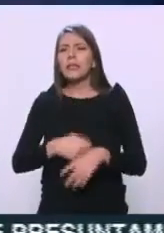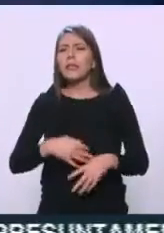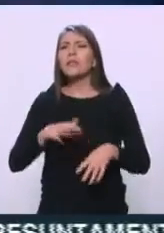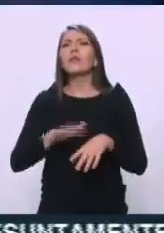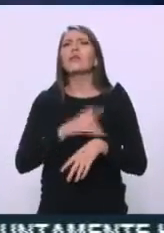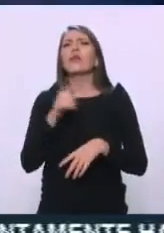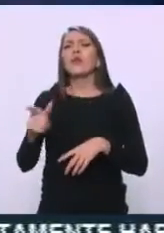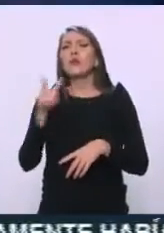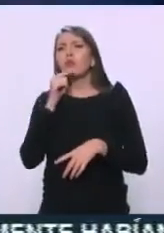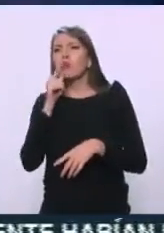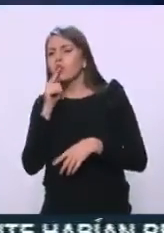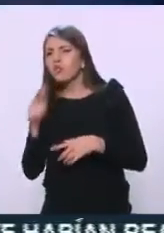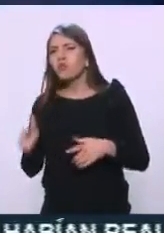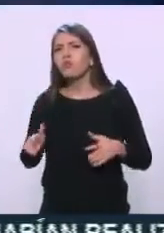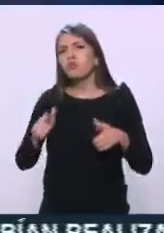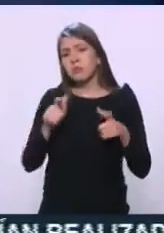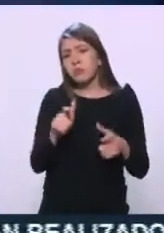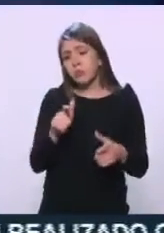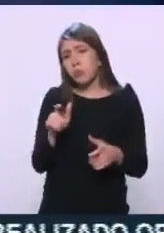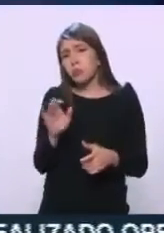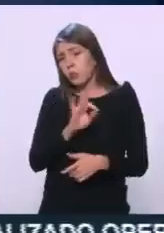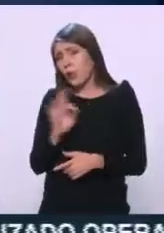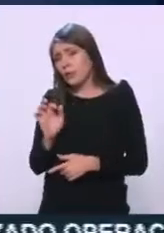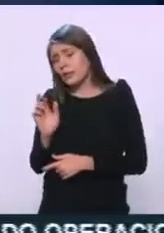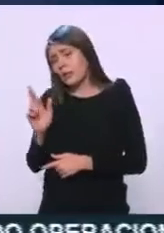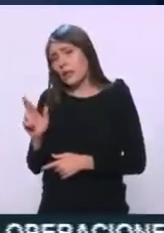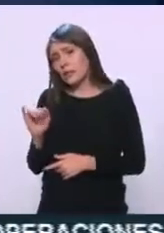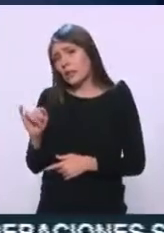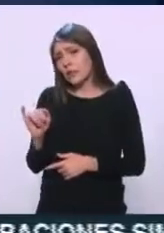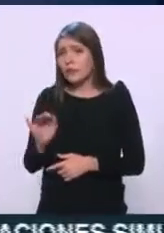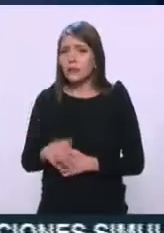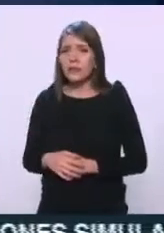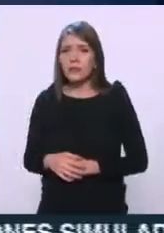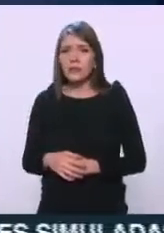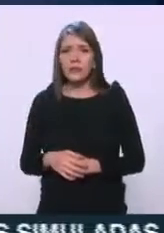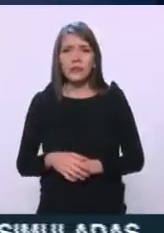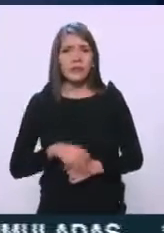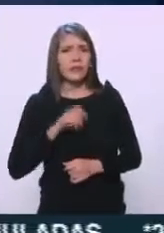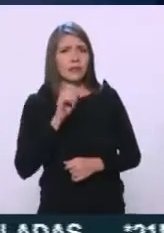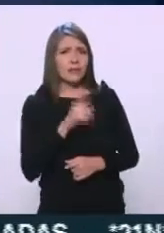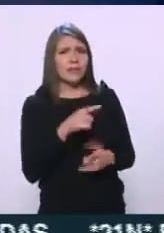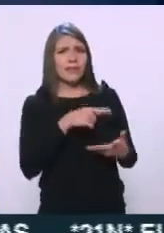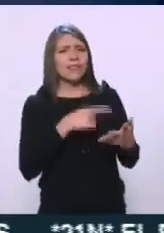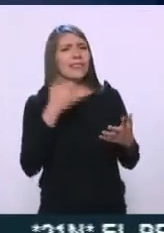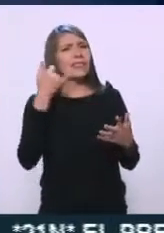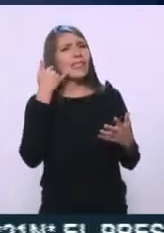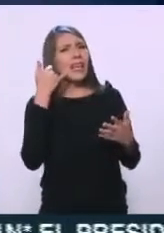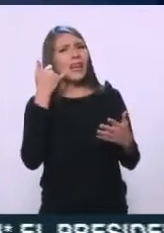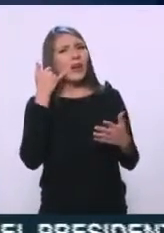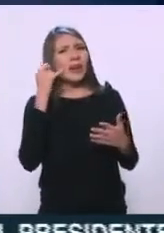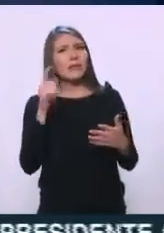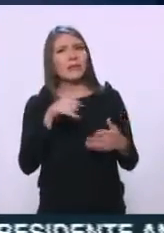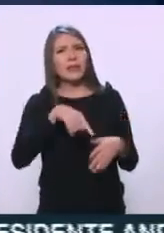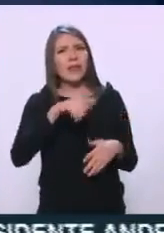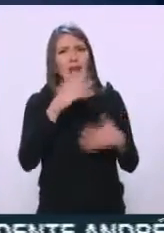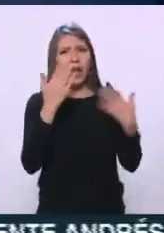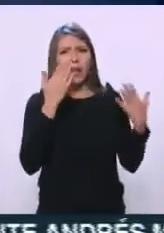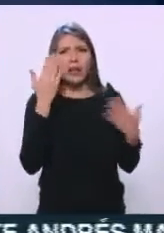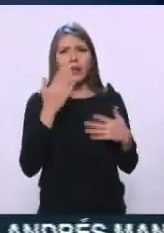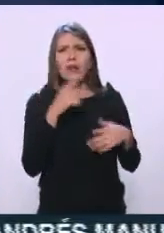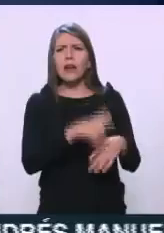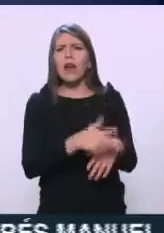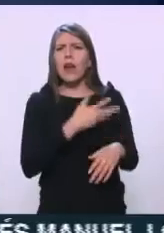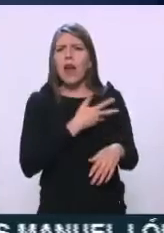policíacas, ¿no? Esto puede ser que sea así. Los teléfonos celulares de sí, muchos de los estudiantes desaparecidos acabaron en